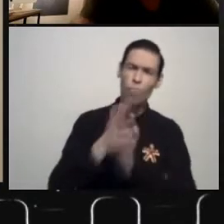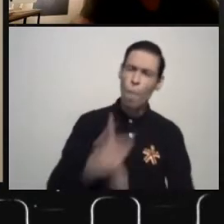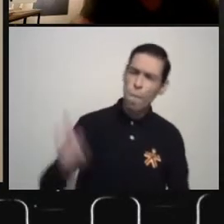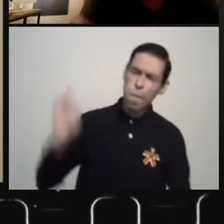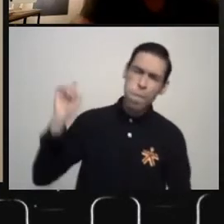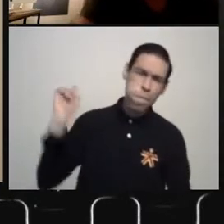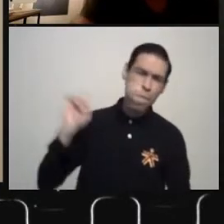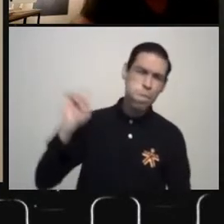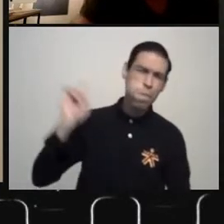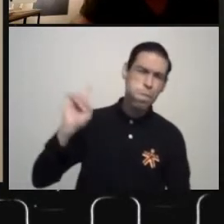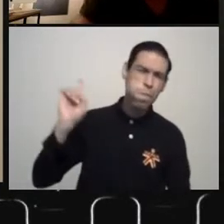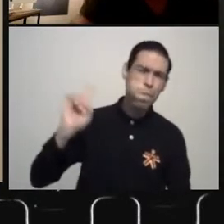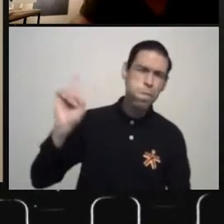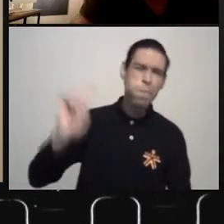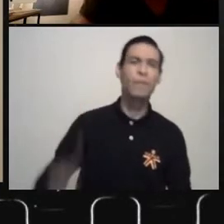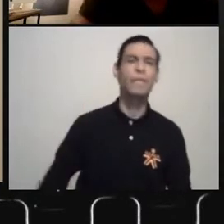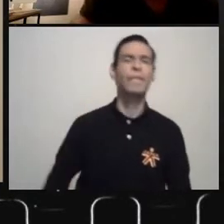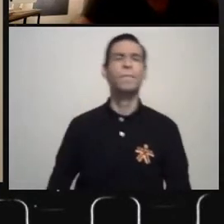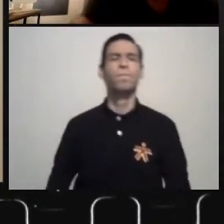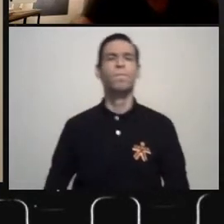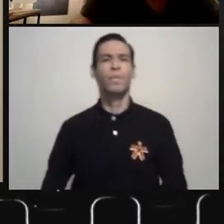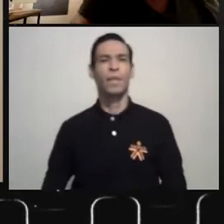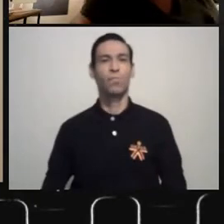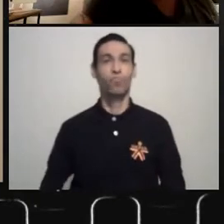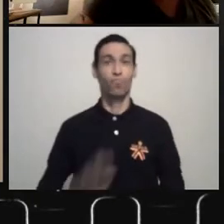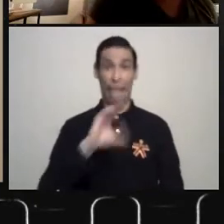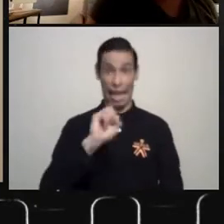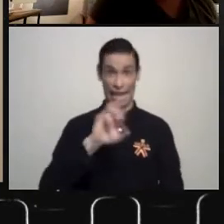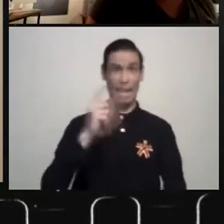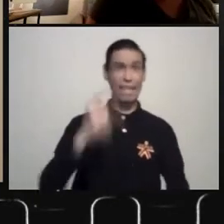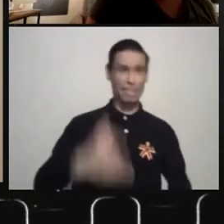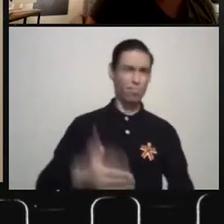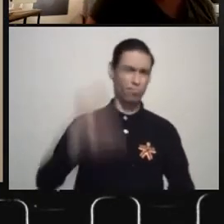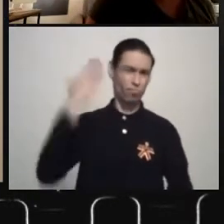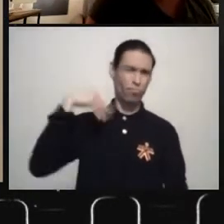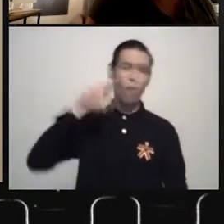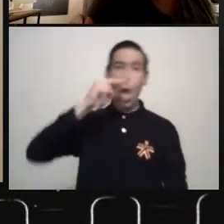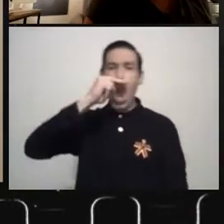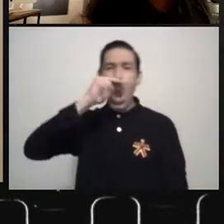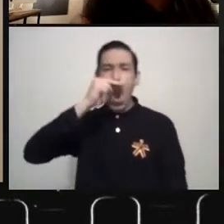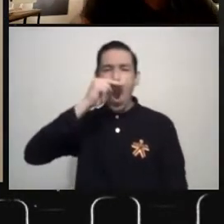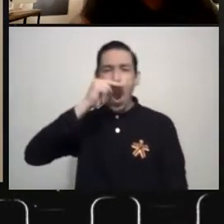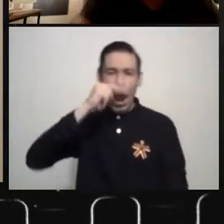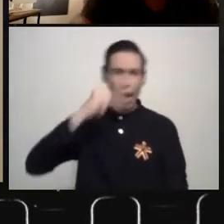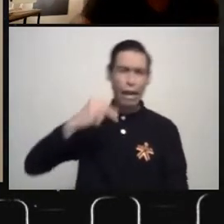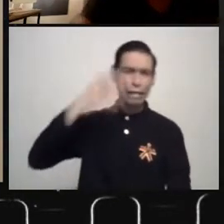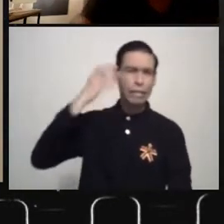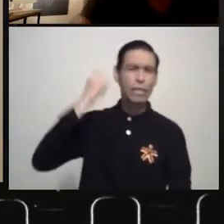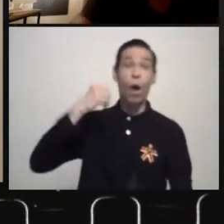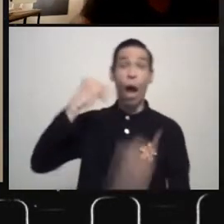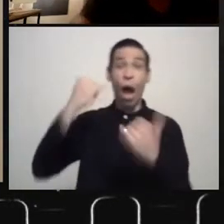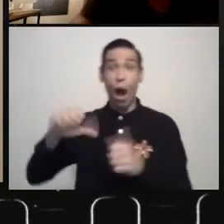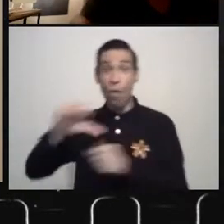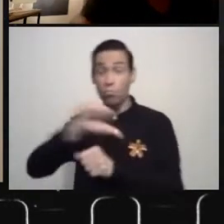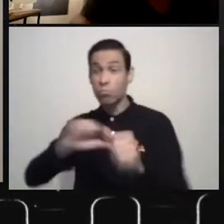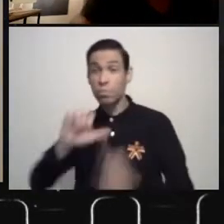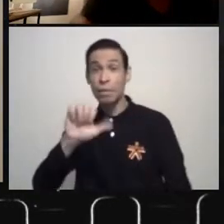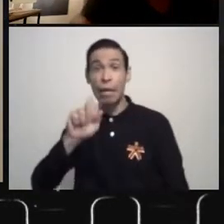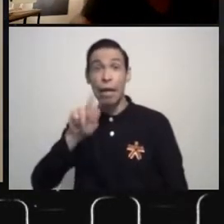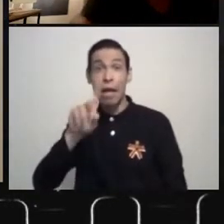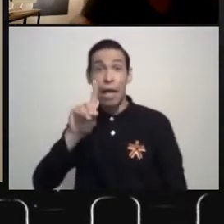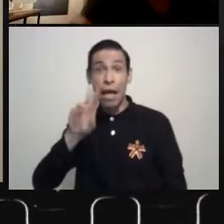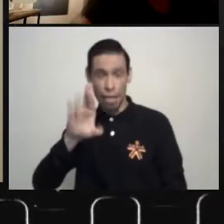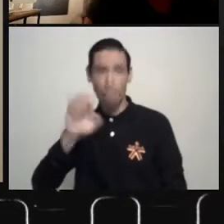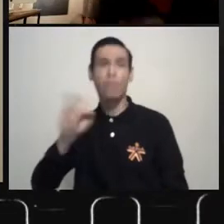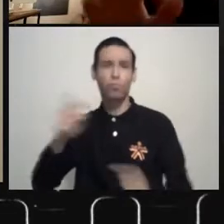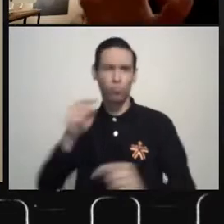ya, vámonos al otro extremo, ¿no? O sea, Cristian, desde muy niño haciendo televisión y cine tantos años, Andrés, pues tienes una trayectoria igual